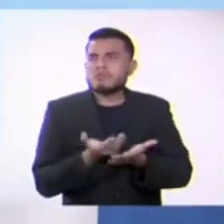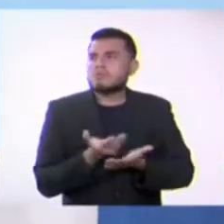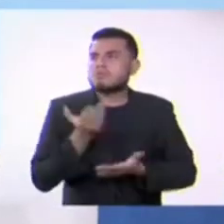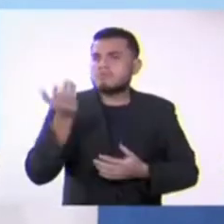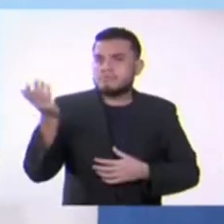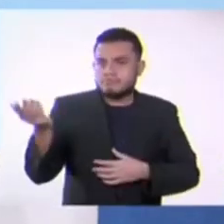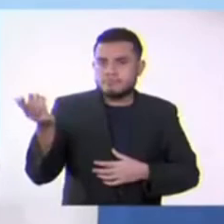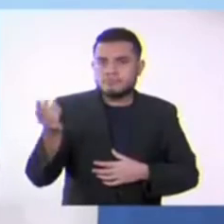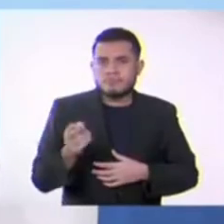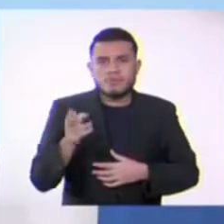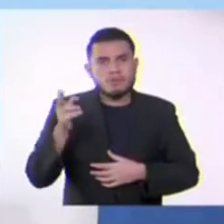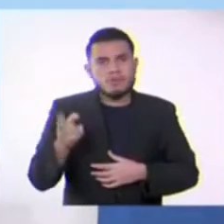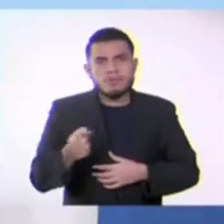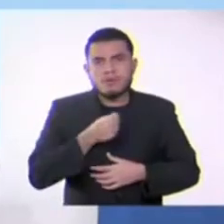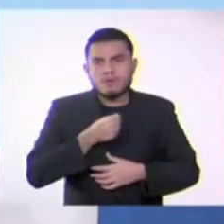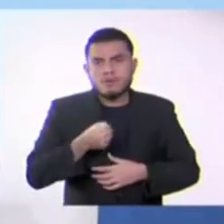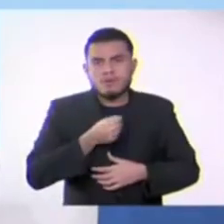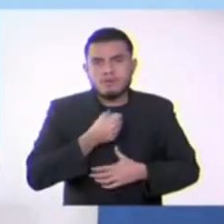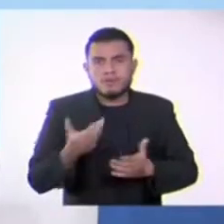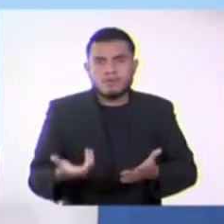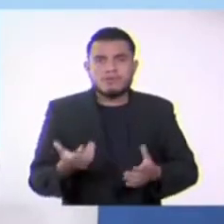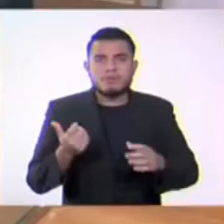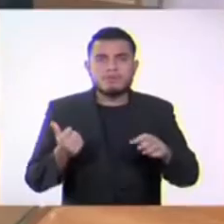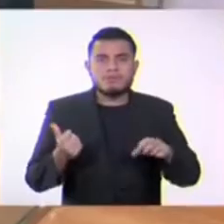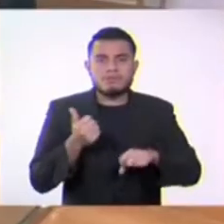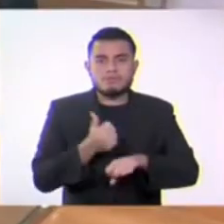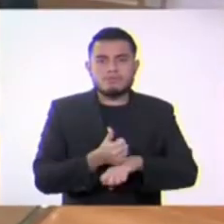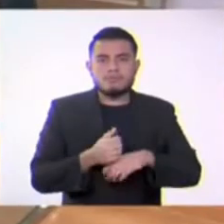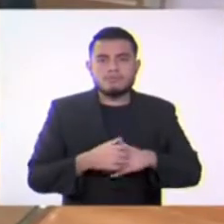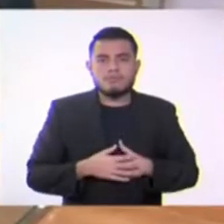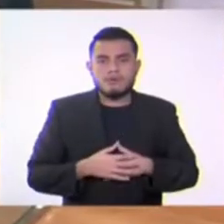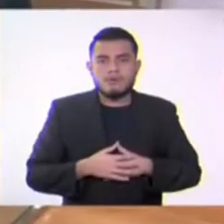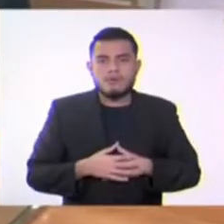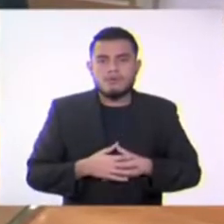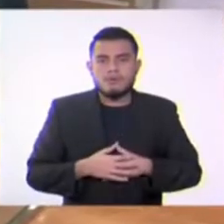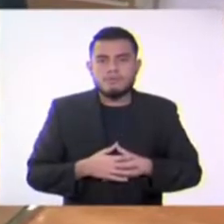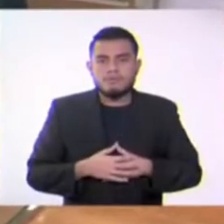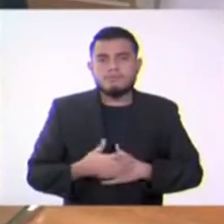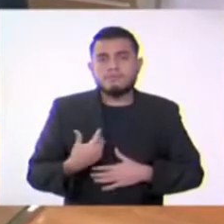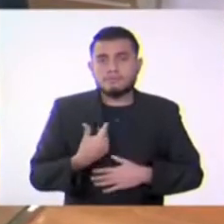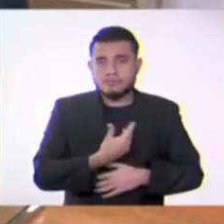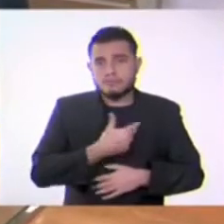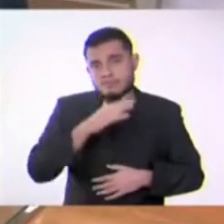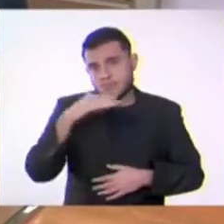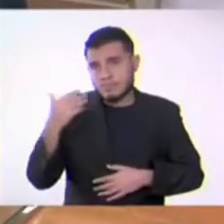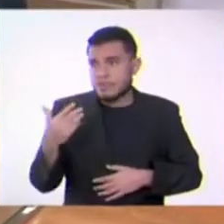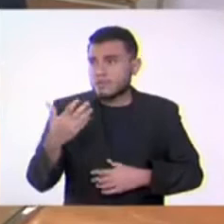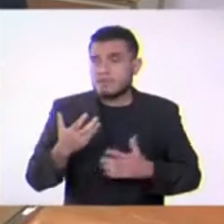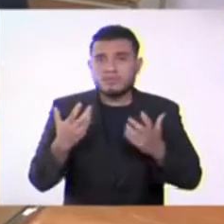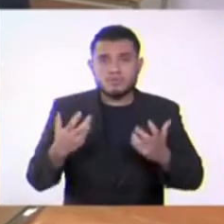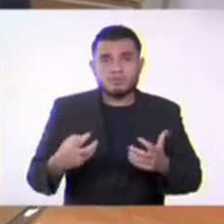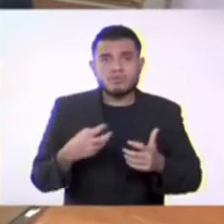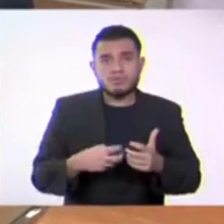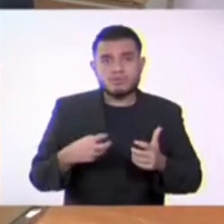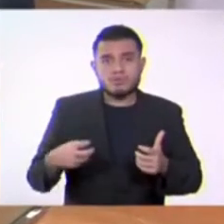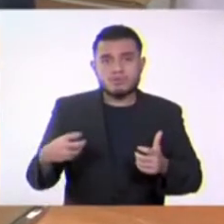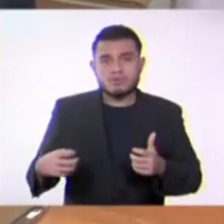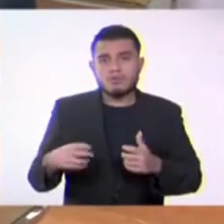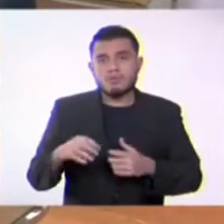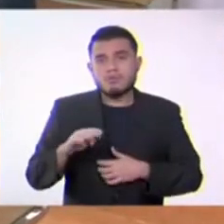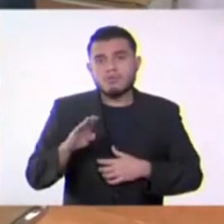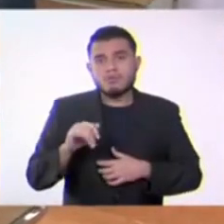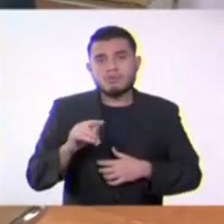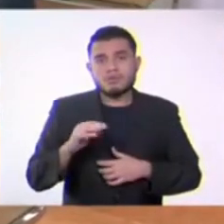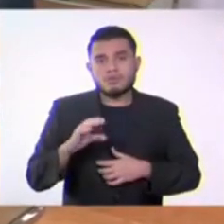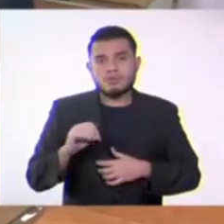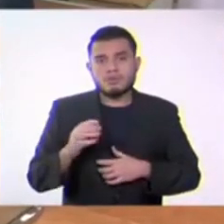hecho, los mismos informes establecen que en nuestros países se exporta mucho producto nostálgico. Sí. Es decir,